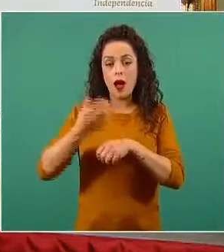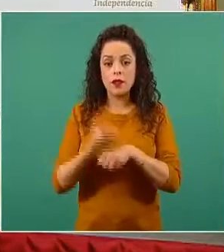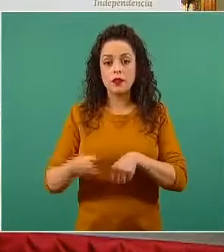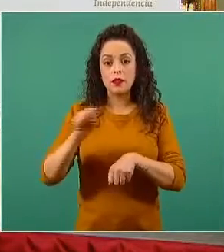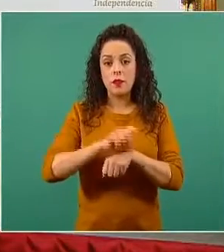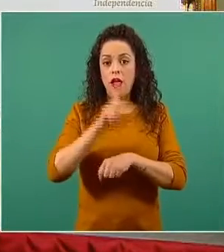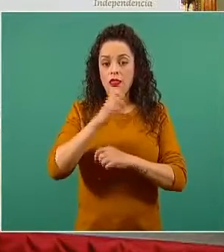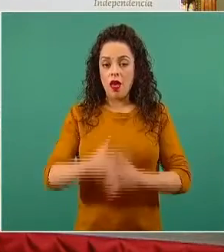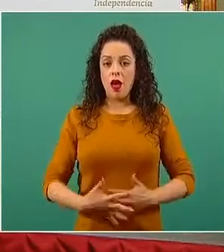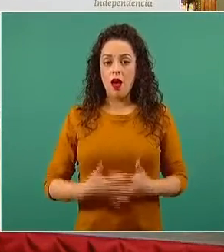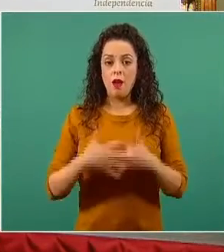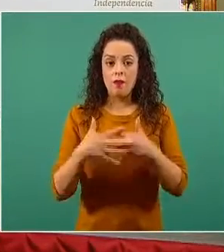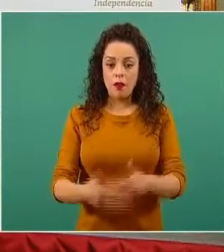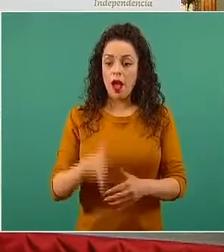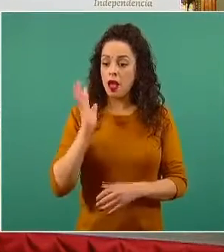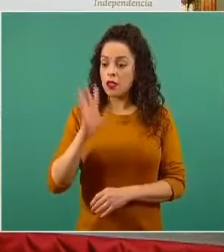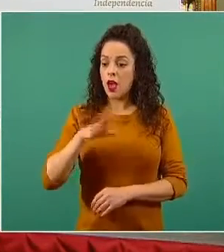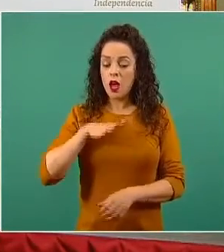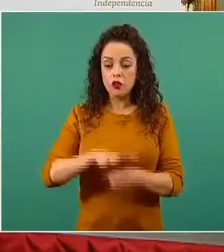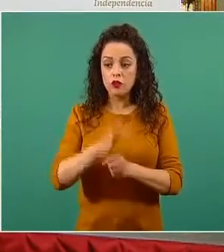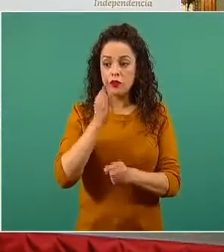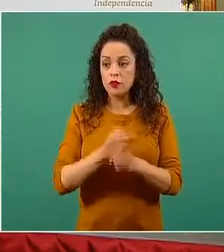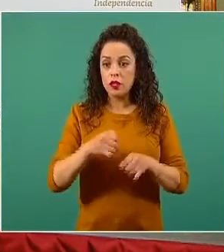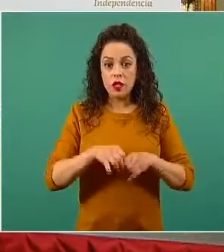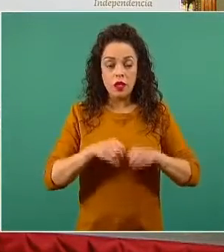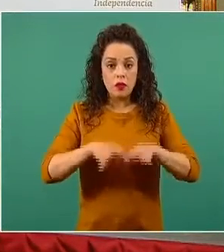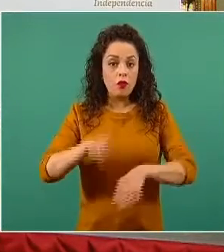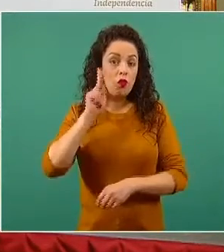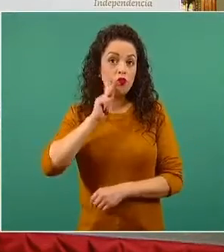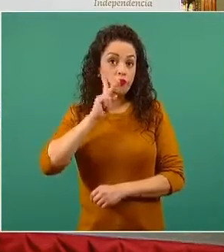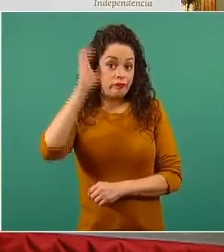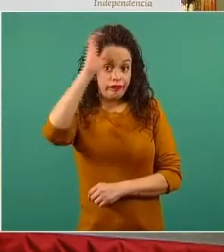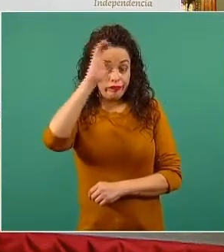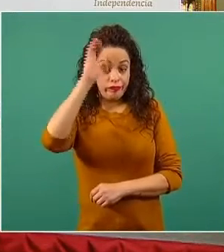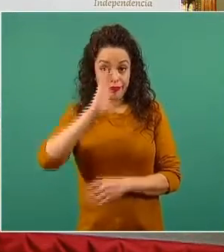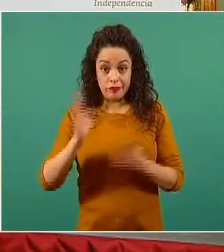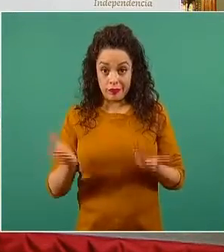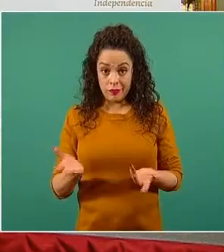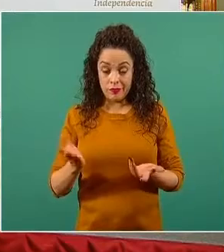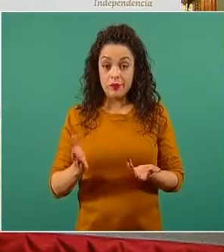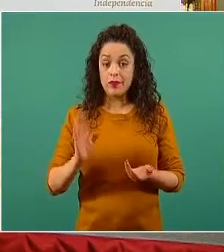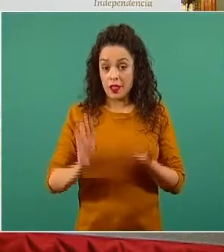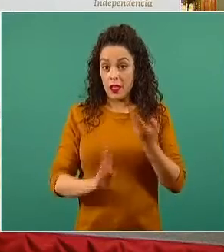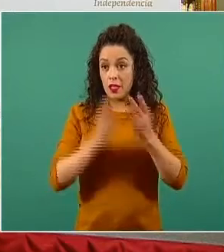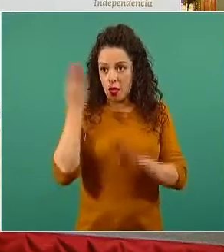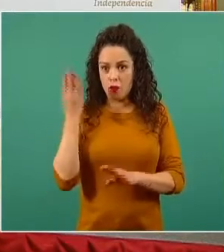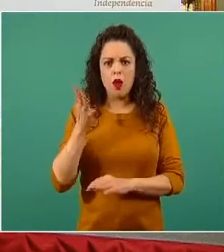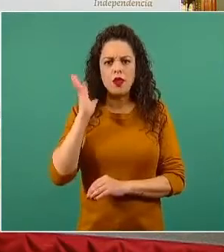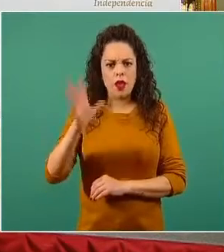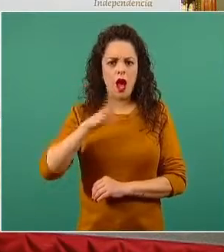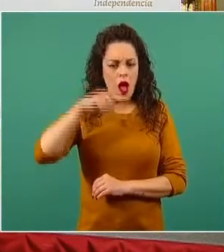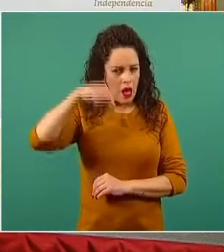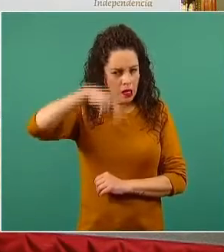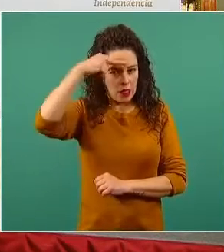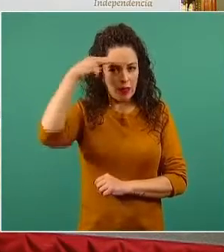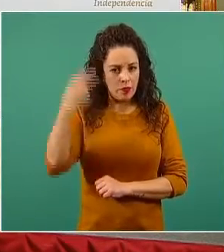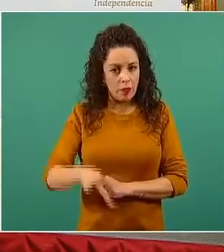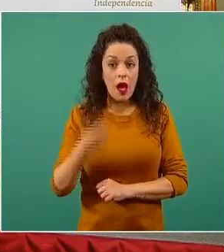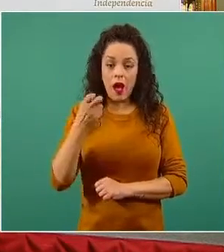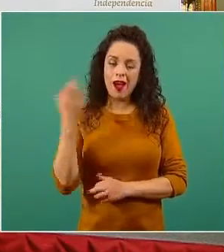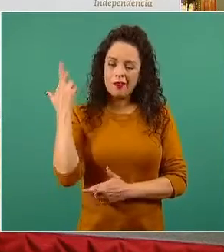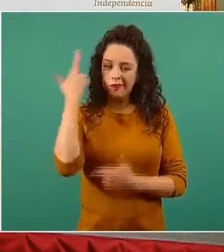cuando se logró tener suficiente información o evidencia científica en el mundo, disponible desde luego en México, para hacer un